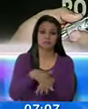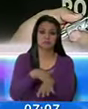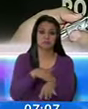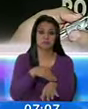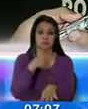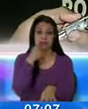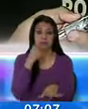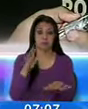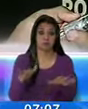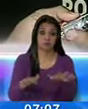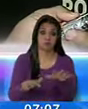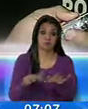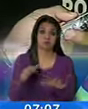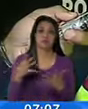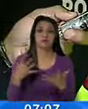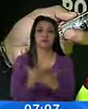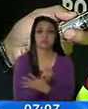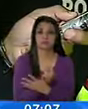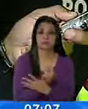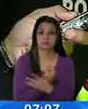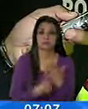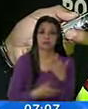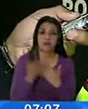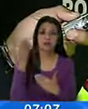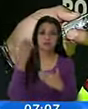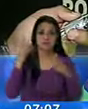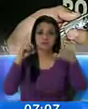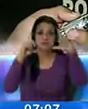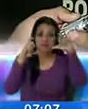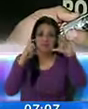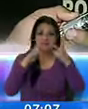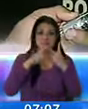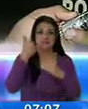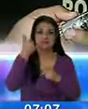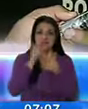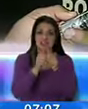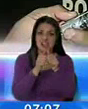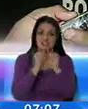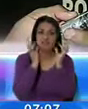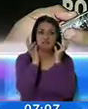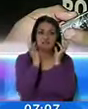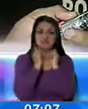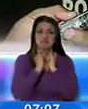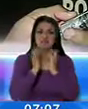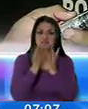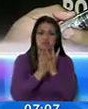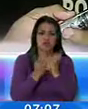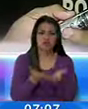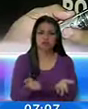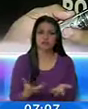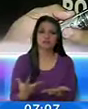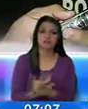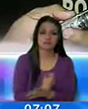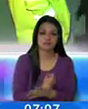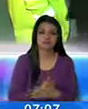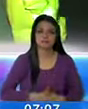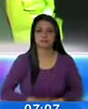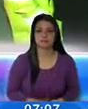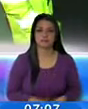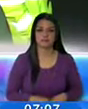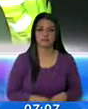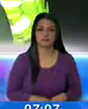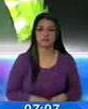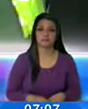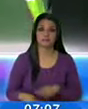dormitarles y sustraerle todas las pertenencias, cámaras, teléfonos, joyas y las pertenencias que tenían en ese momento. En